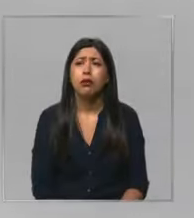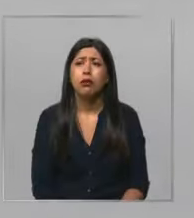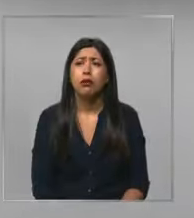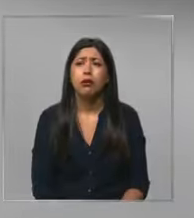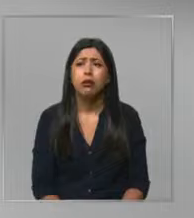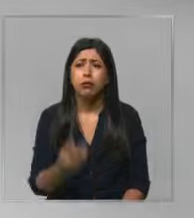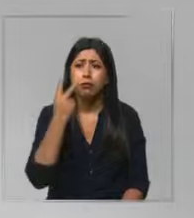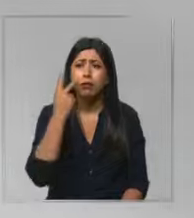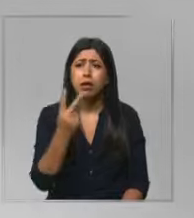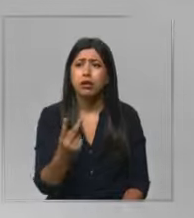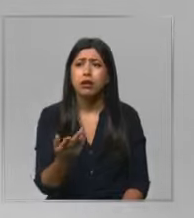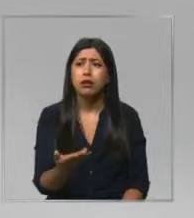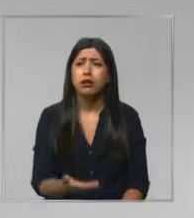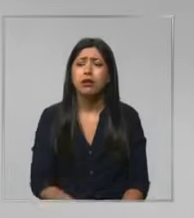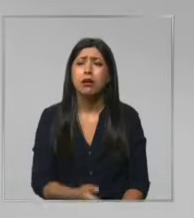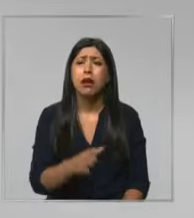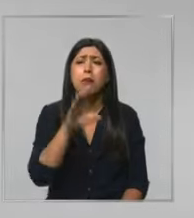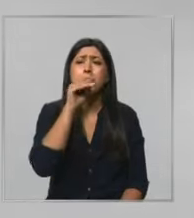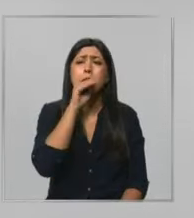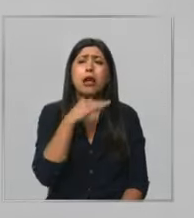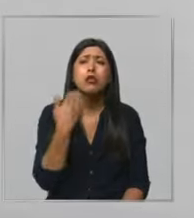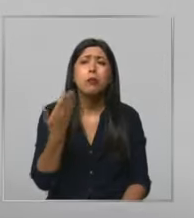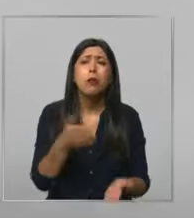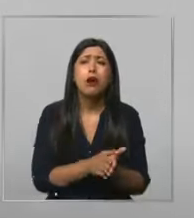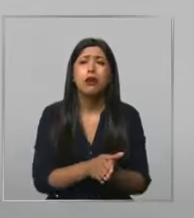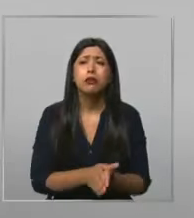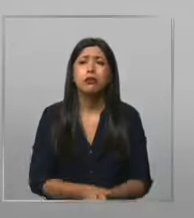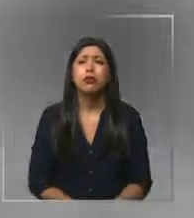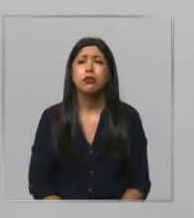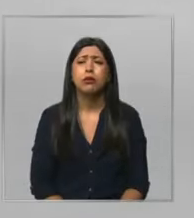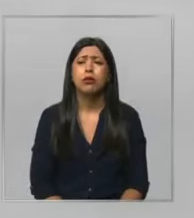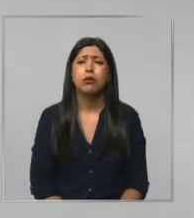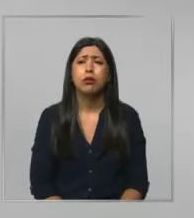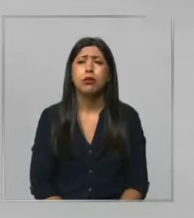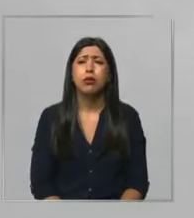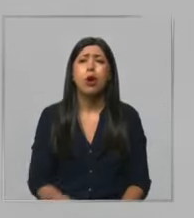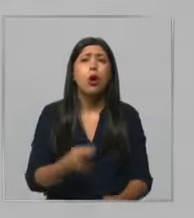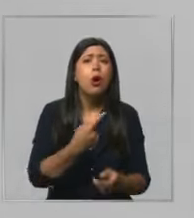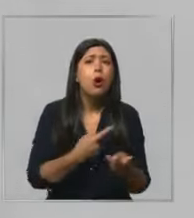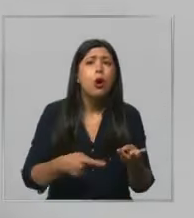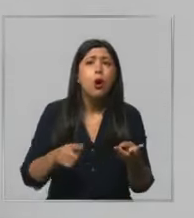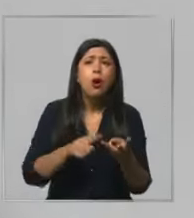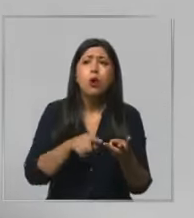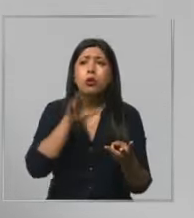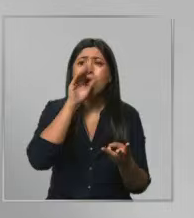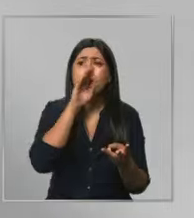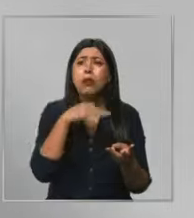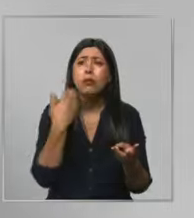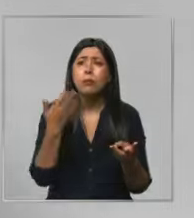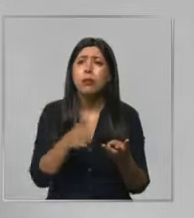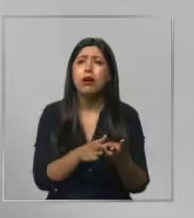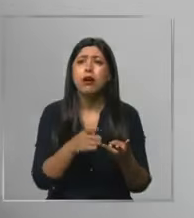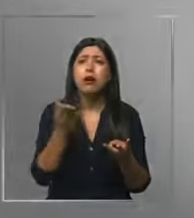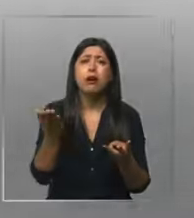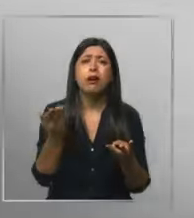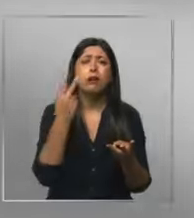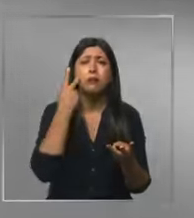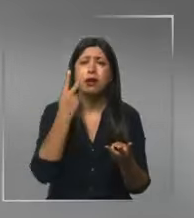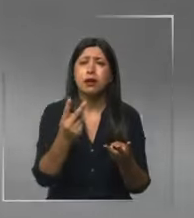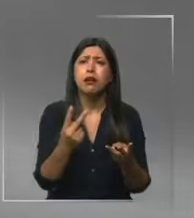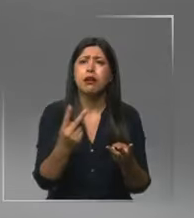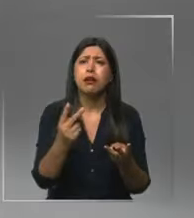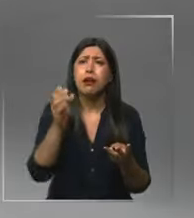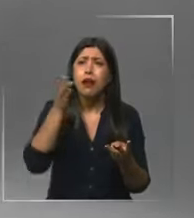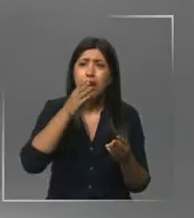Mira, acá hay otro pato muerto. Acá hay otro más. Mira, y si